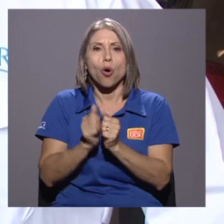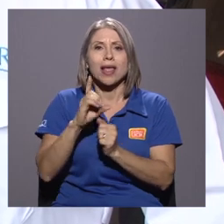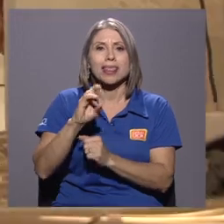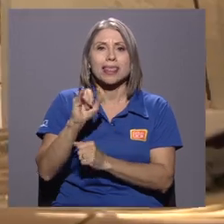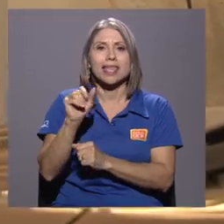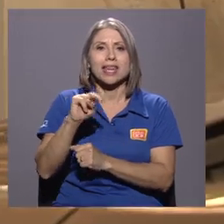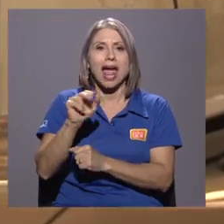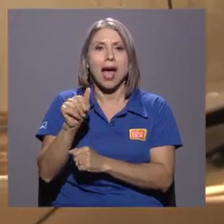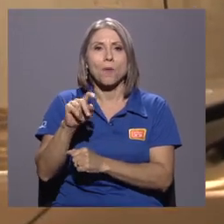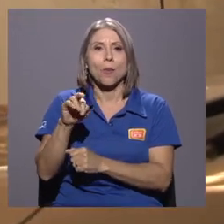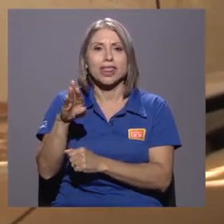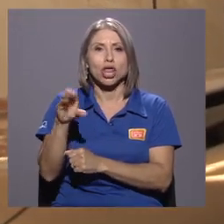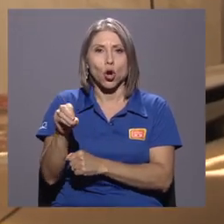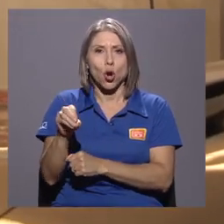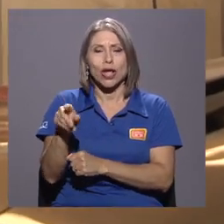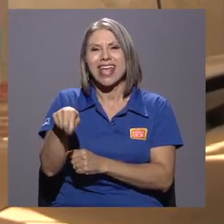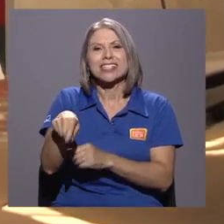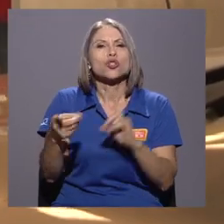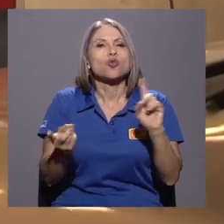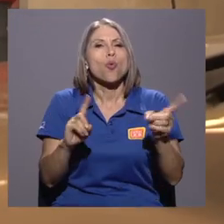los gases que esos están produciendo.